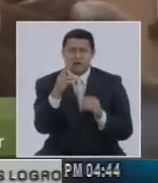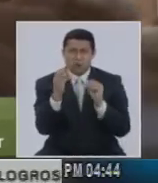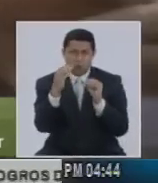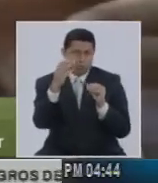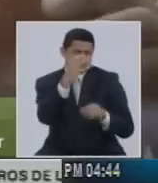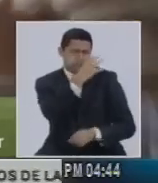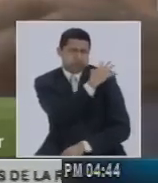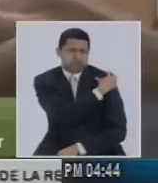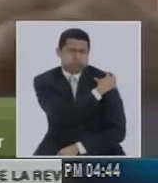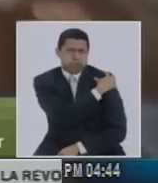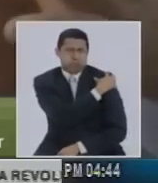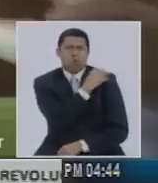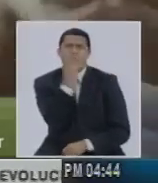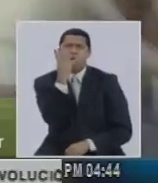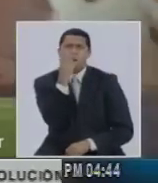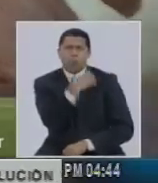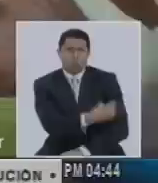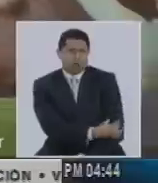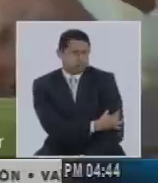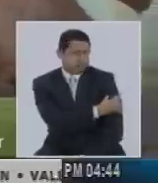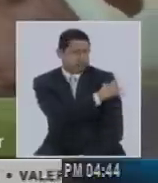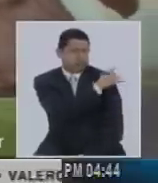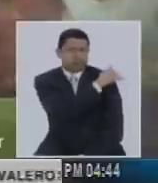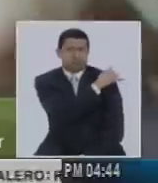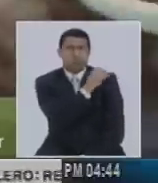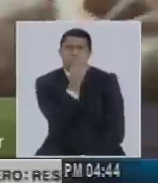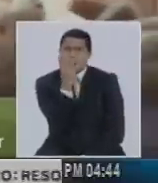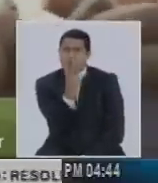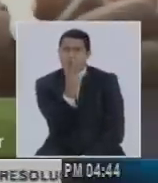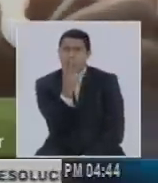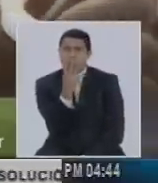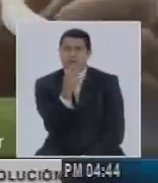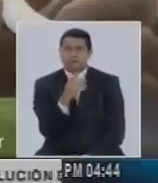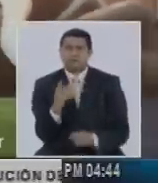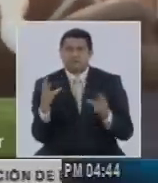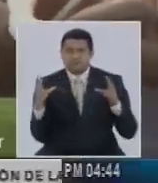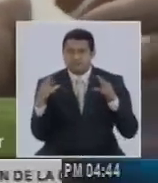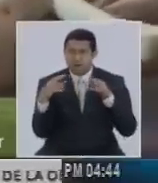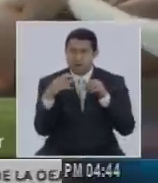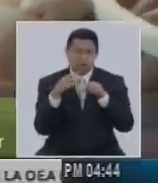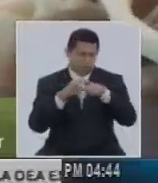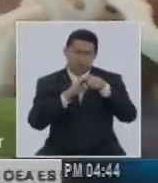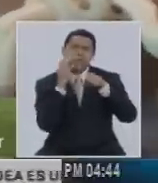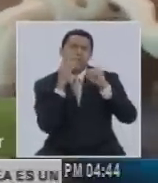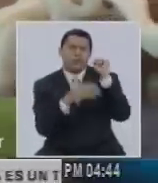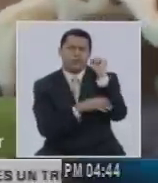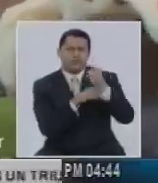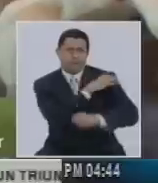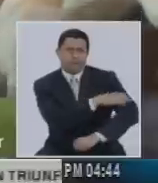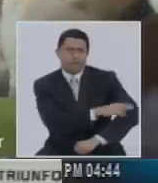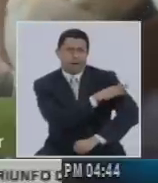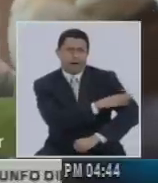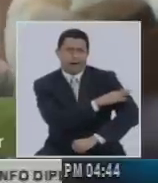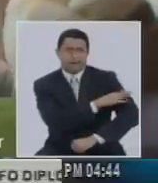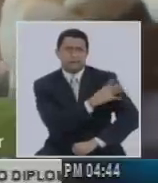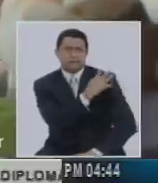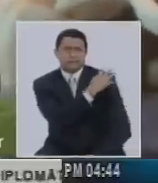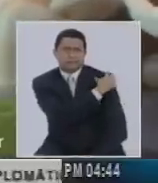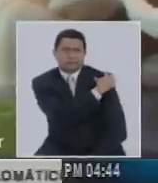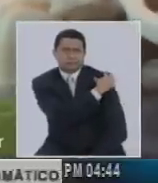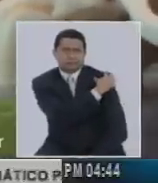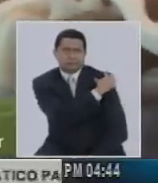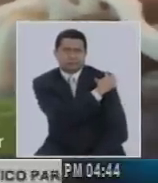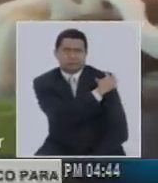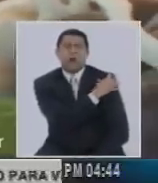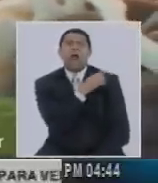hombro estos músculos del manguito que están acá y se unen y crean un tipo de mango.